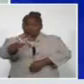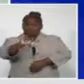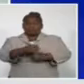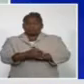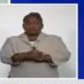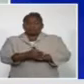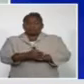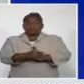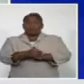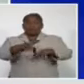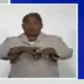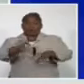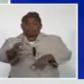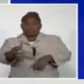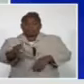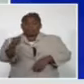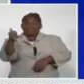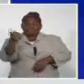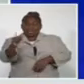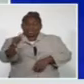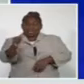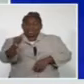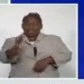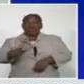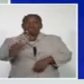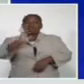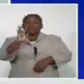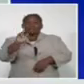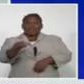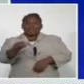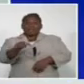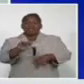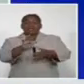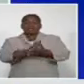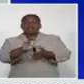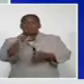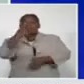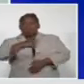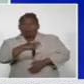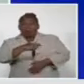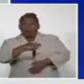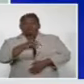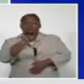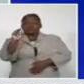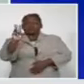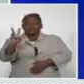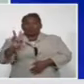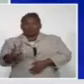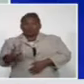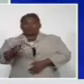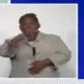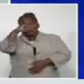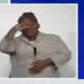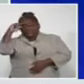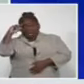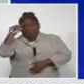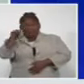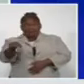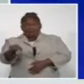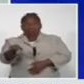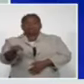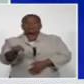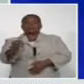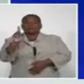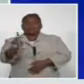Municipio Holguín con 10, Franpaís y Moa con 2 cada uno, y Sagua de Tánamo confirma un caso autóctono.